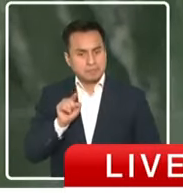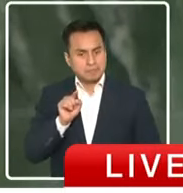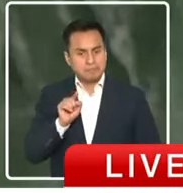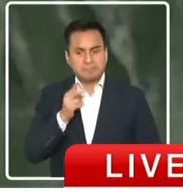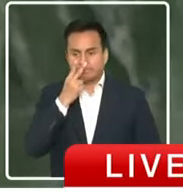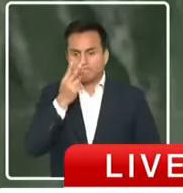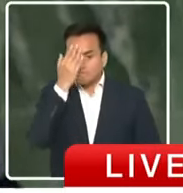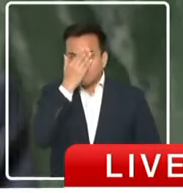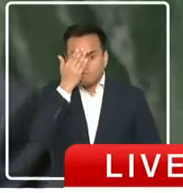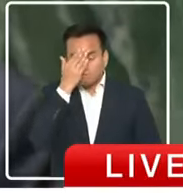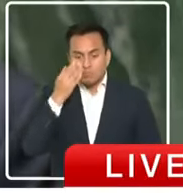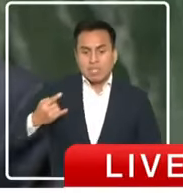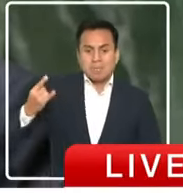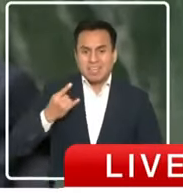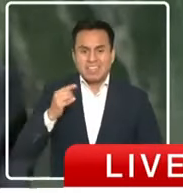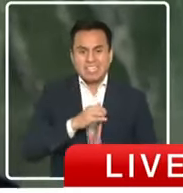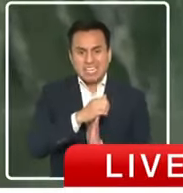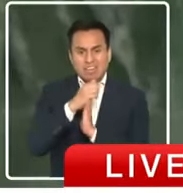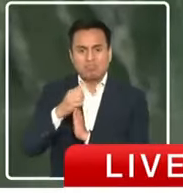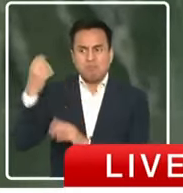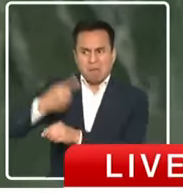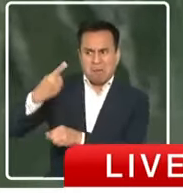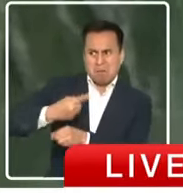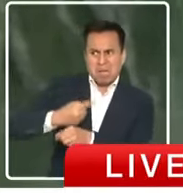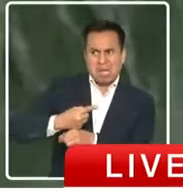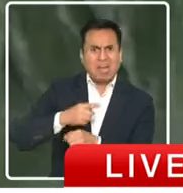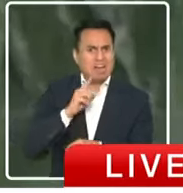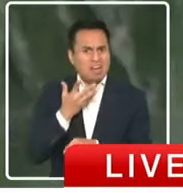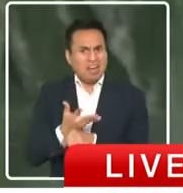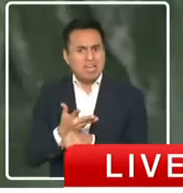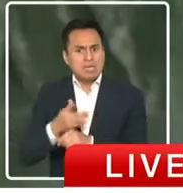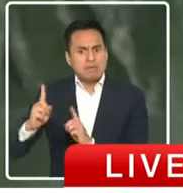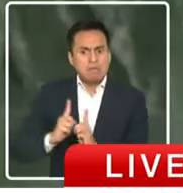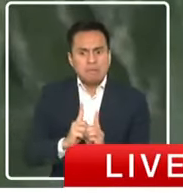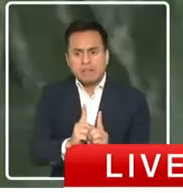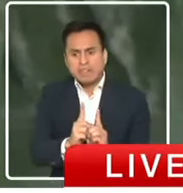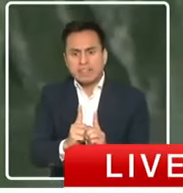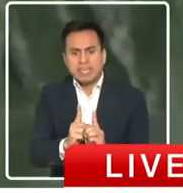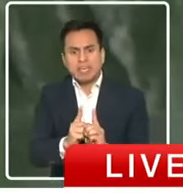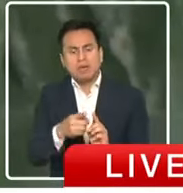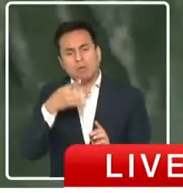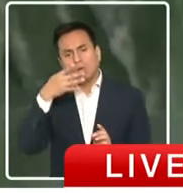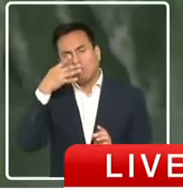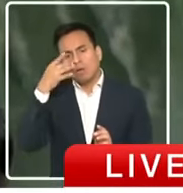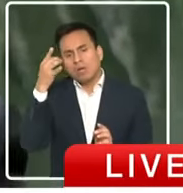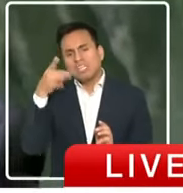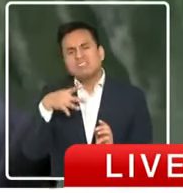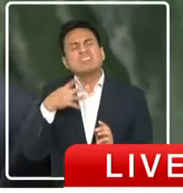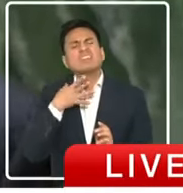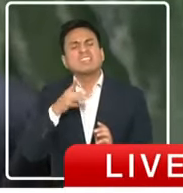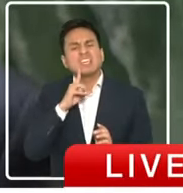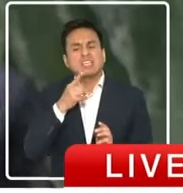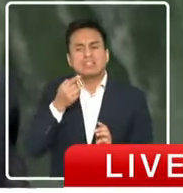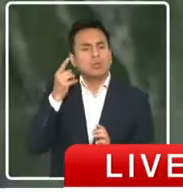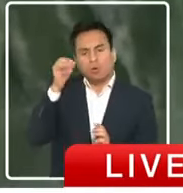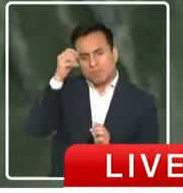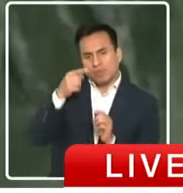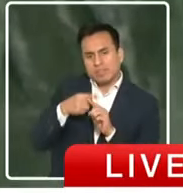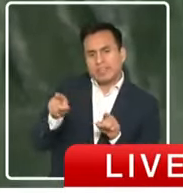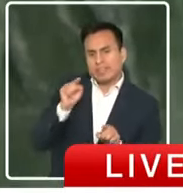miramos con preocupación la emergencia de liderazgos autoritarios que persiguen o insultan a quienes discrepan de